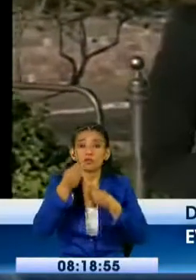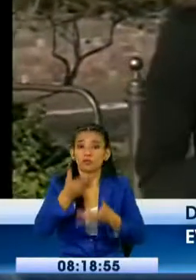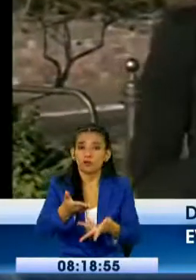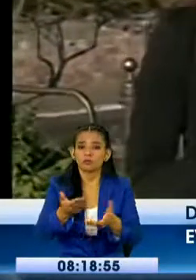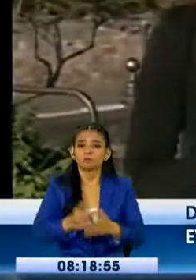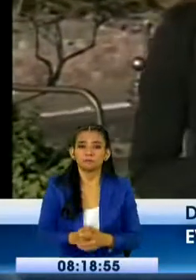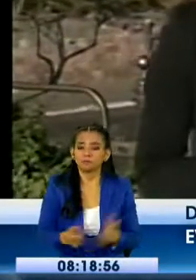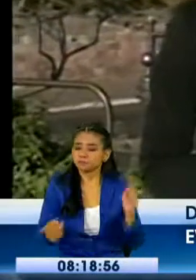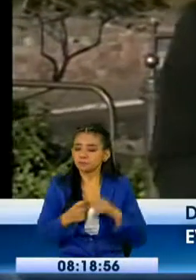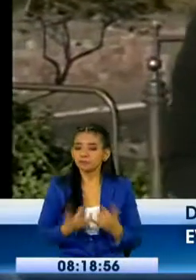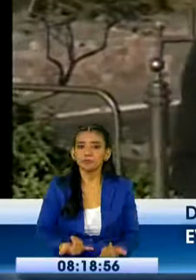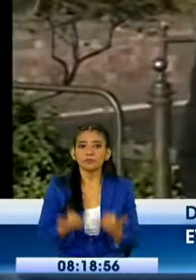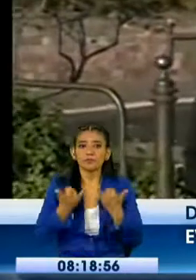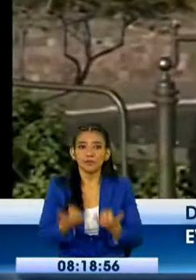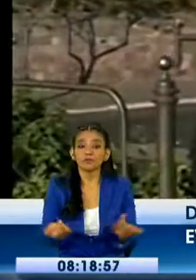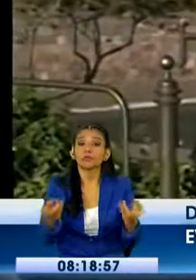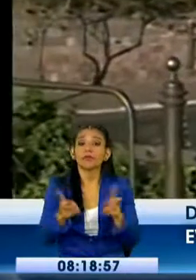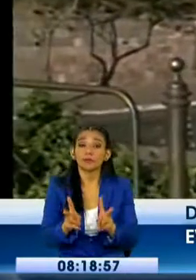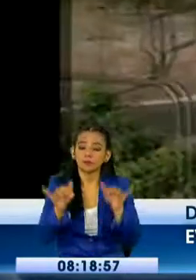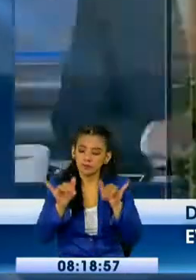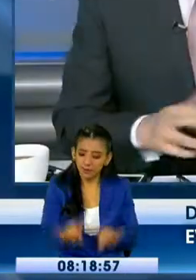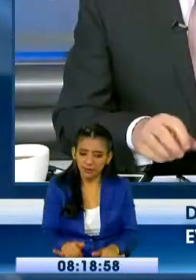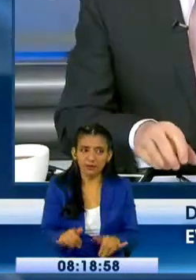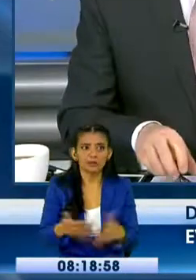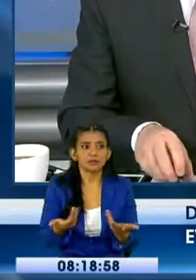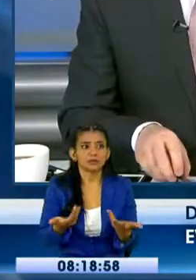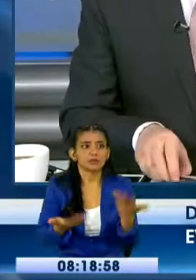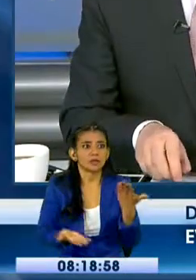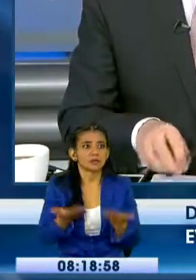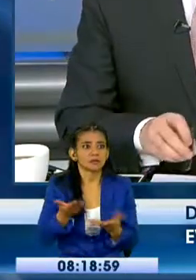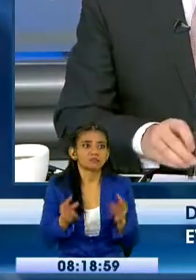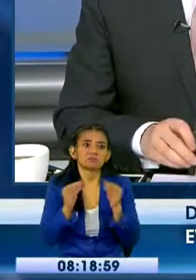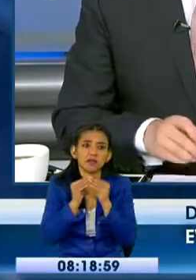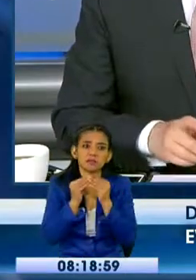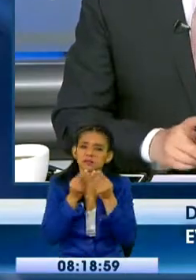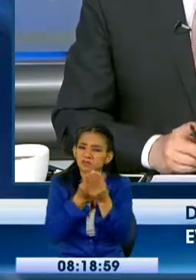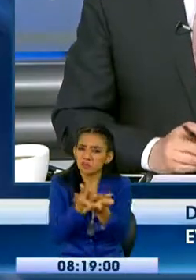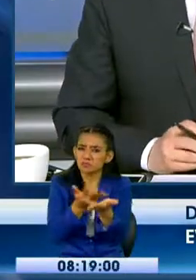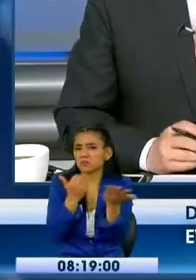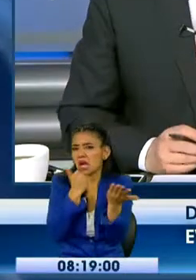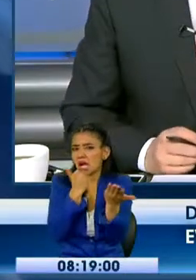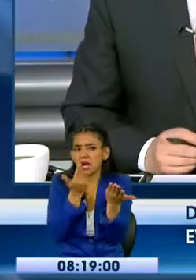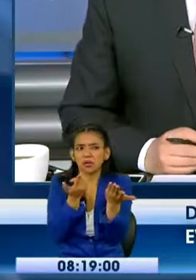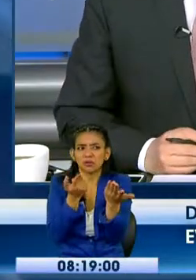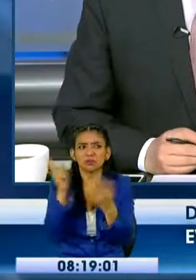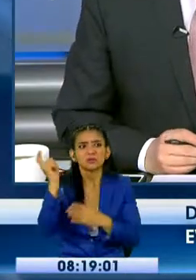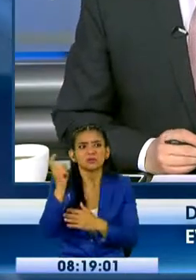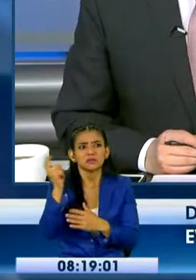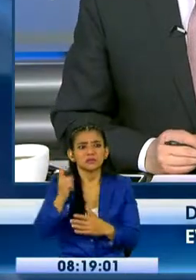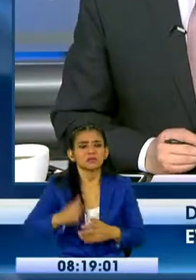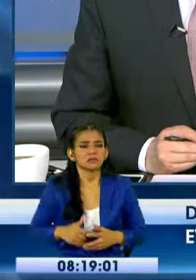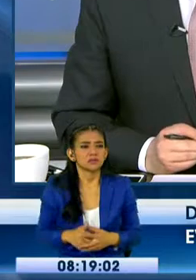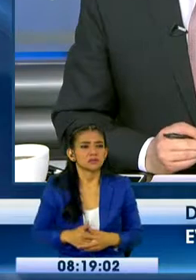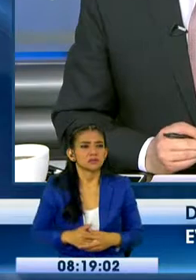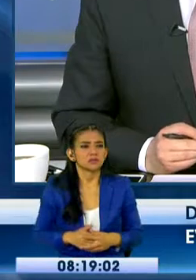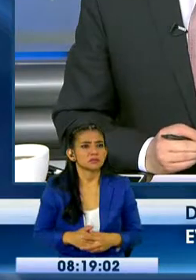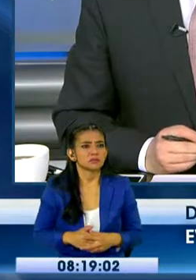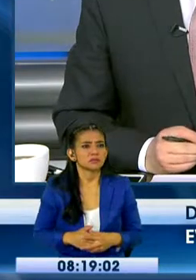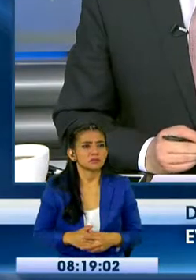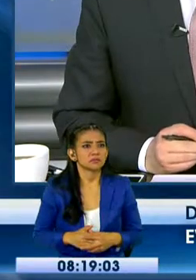nosotros tendríamos hasta hoy. Igual nosotros nos vamos a quedar aquí para tal vez darles más novedades en caso de que se susciten